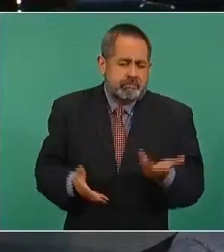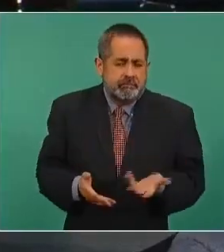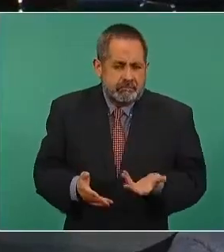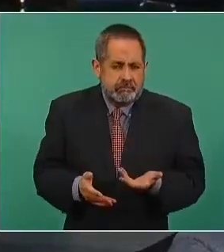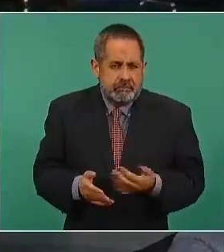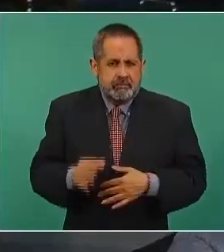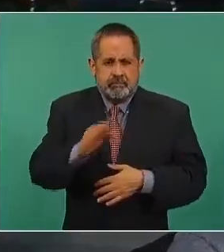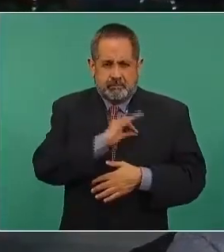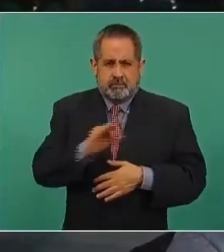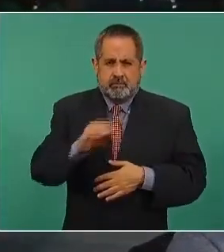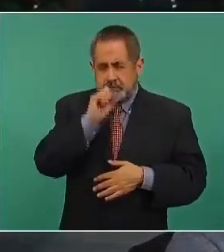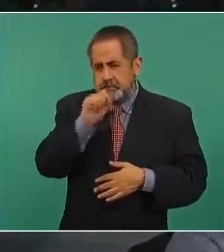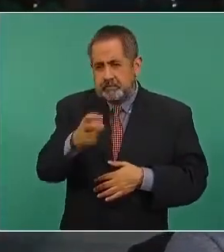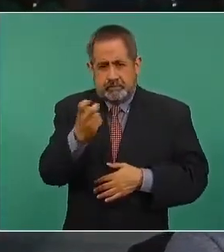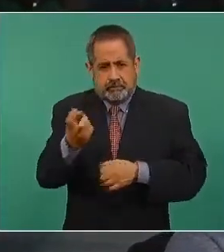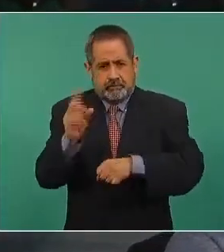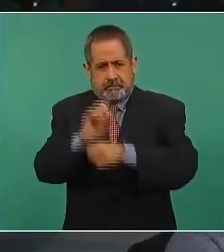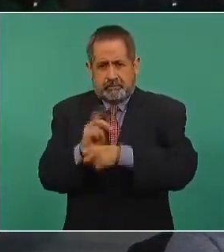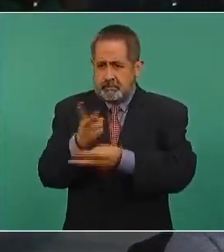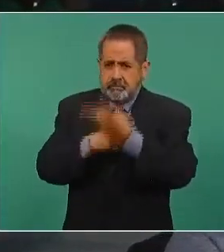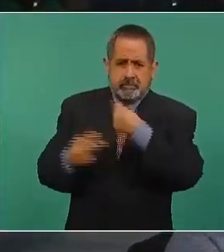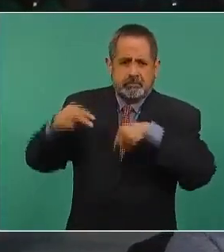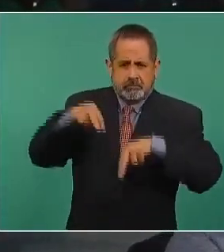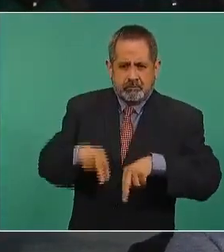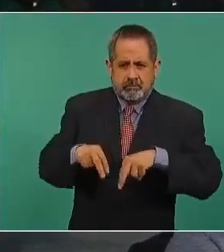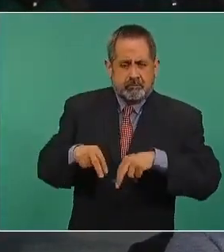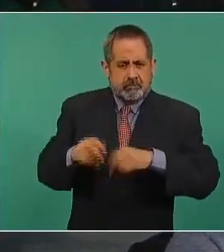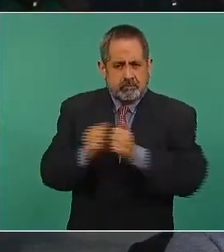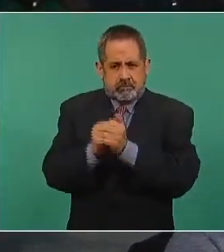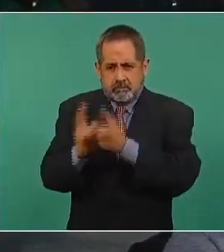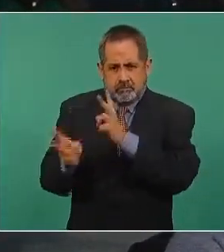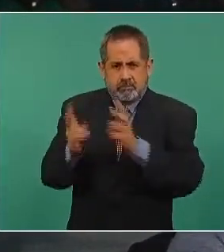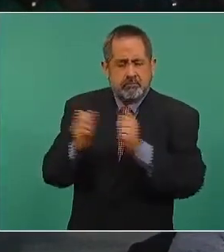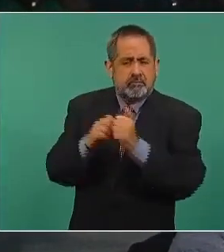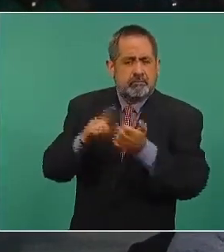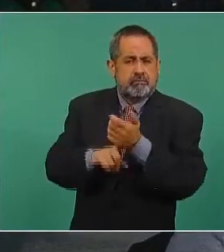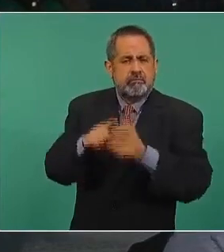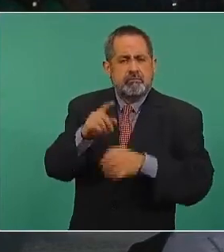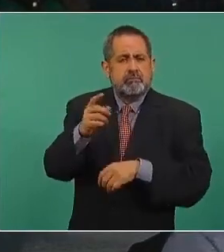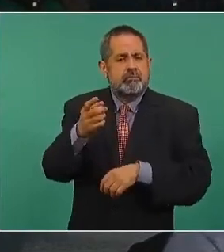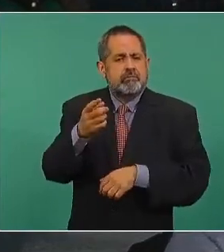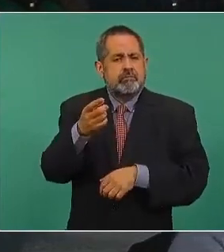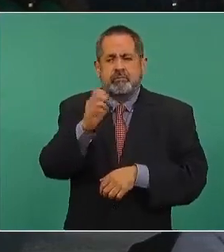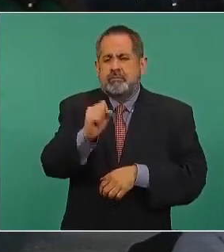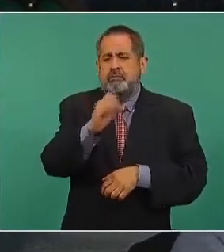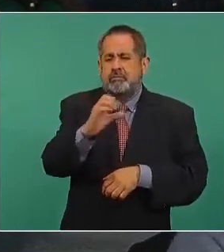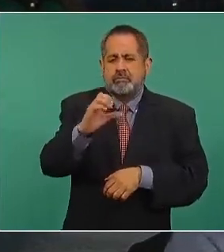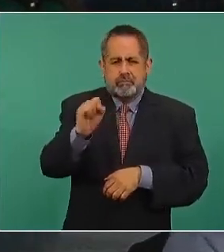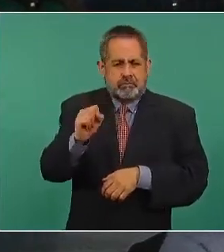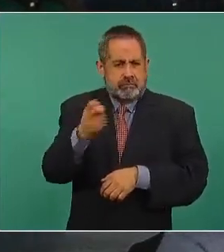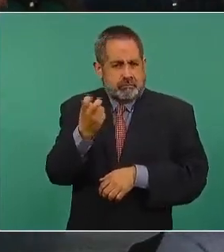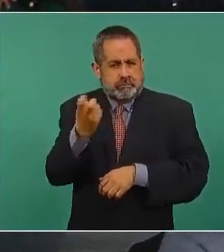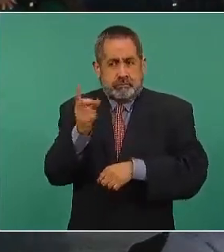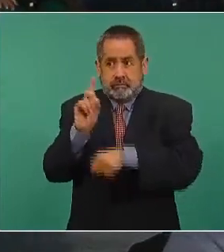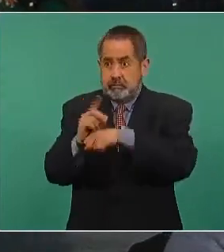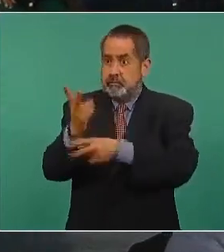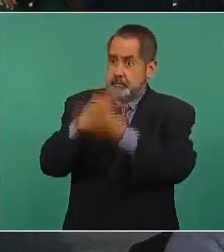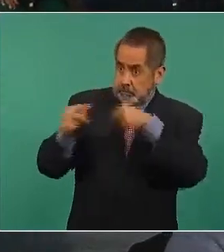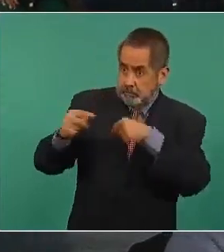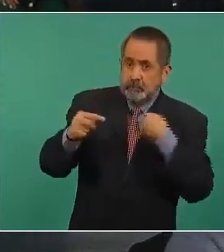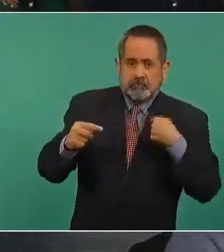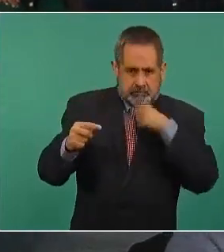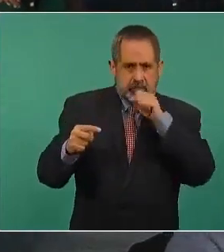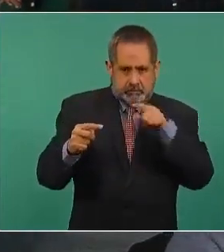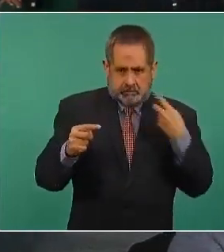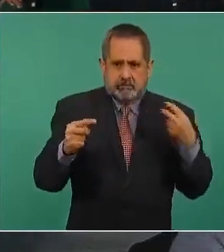si podríamos estar tal vez, Sí. nos coordinamos con Sí, Comunicación para que Social esté. para que me permita Sí, estar ese sí. día y que podamos